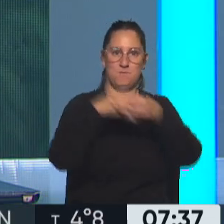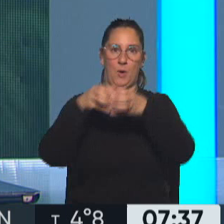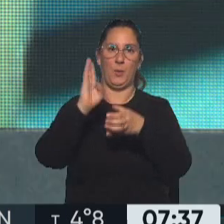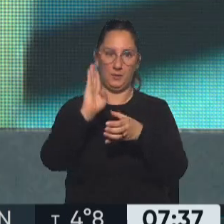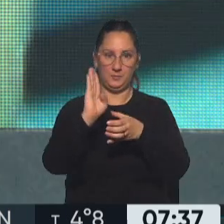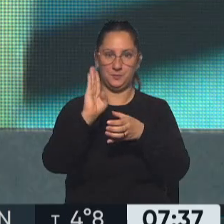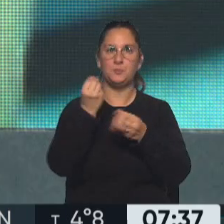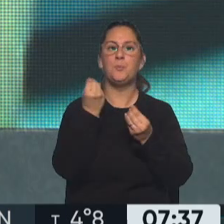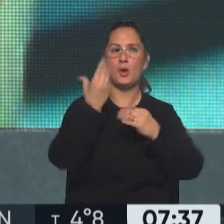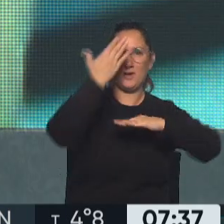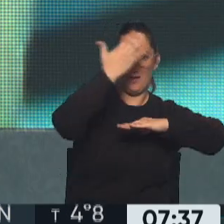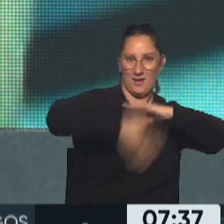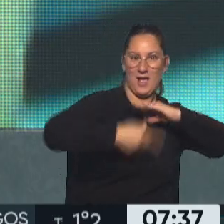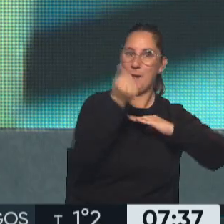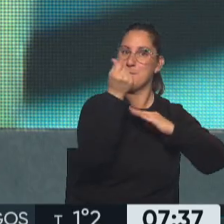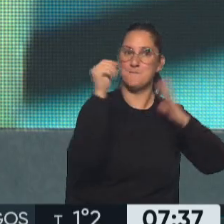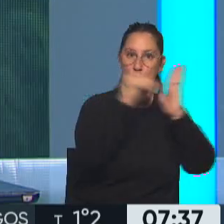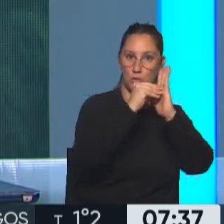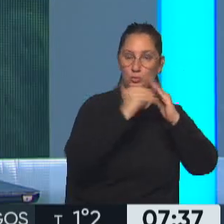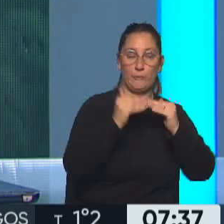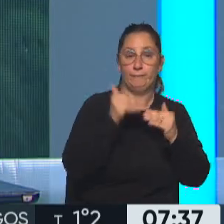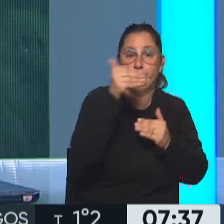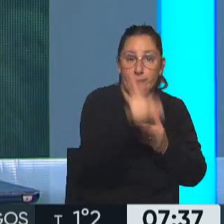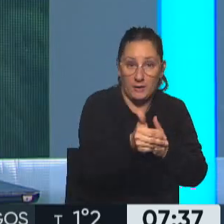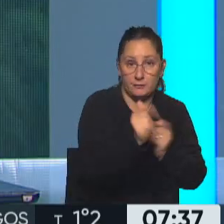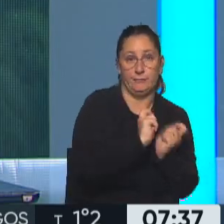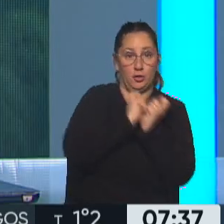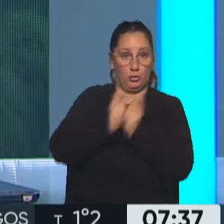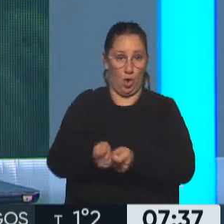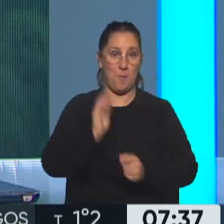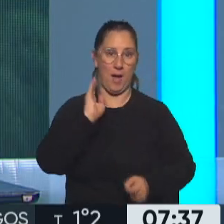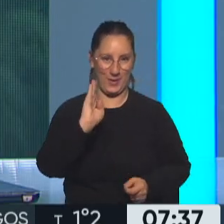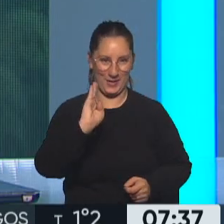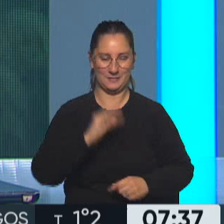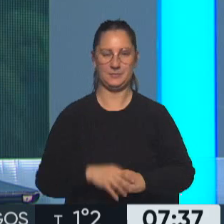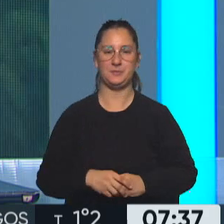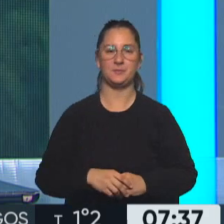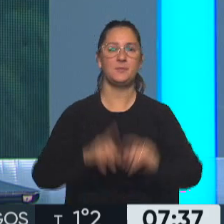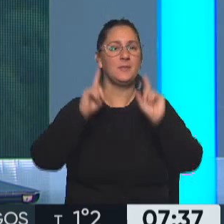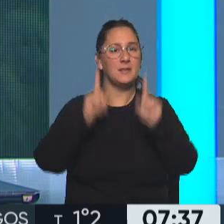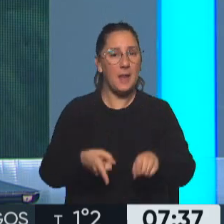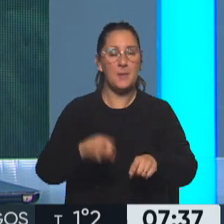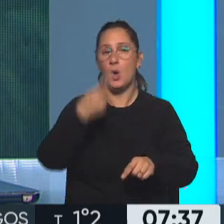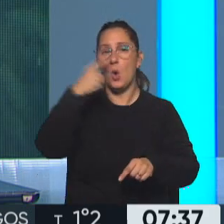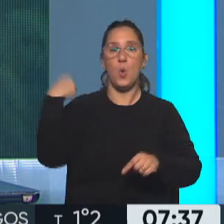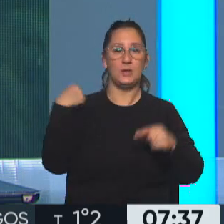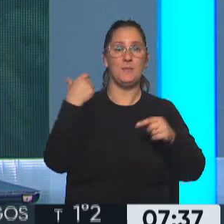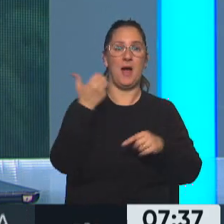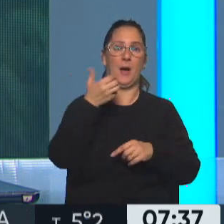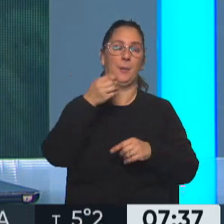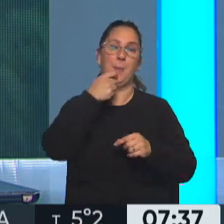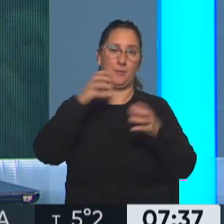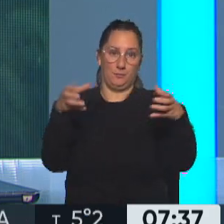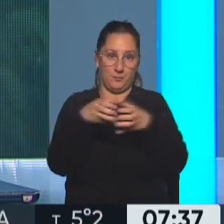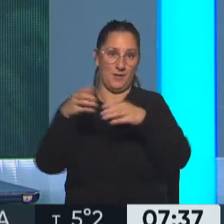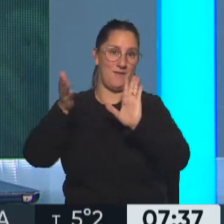Porque se pasó por esto mismo que vos estás Claro, contando. puede por estar la pasando inflación. eso, sí, esos son los datos que mandaron. Después, en las últimas escalas, las más altas, los que